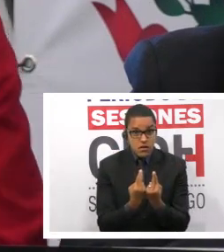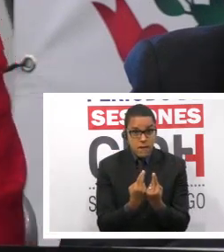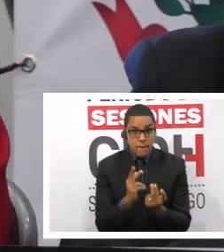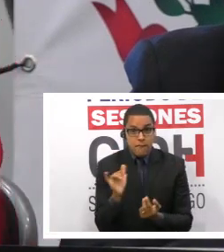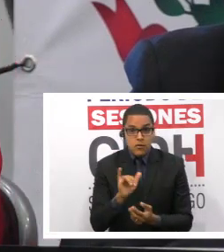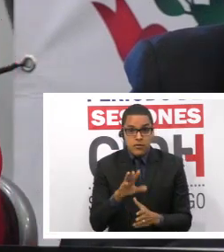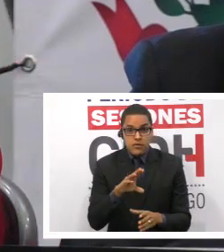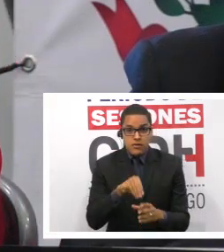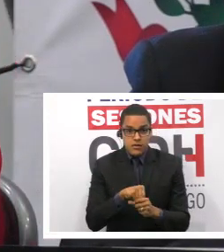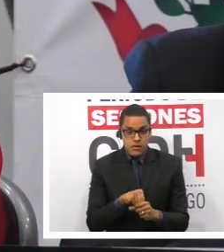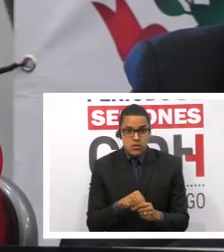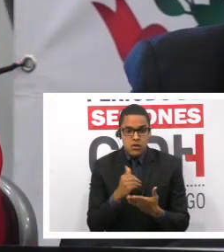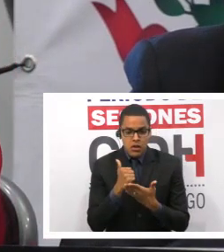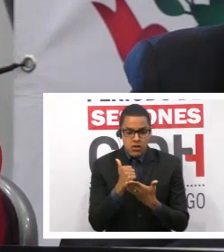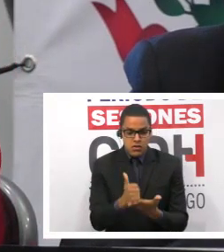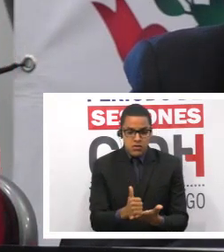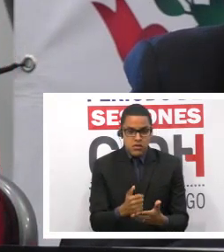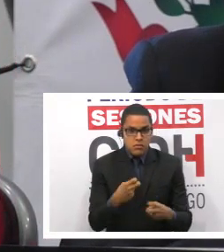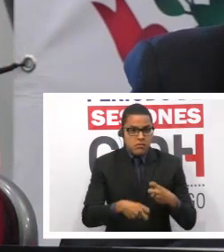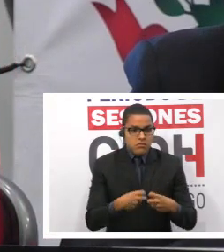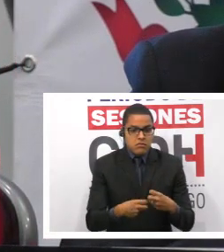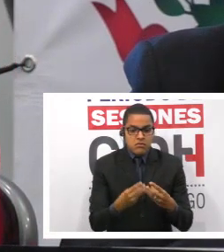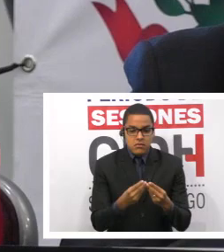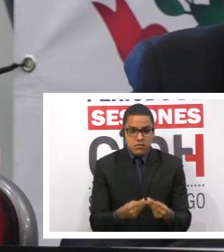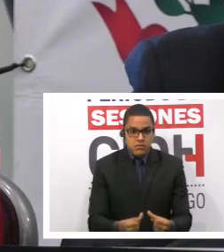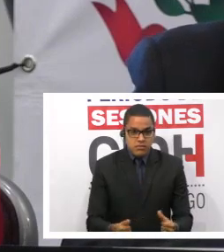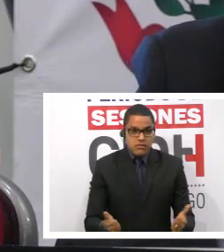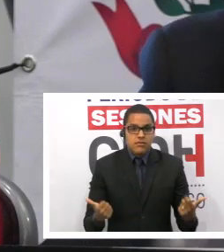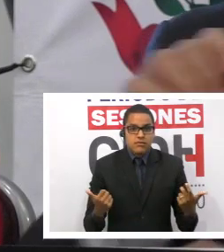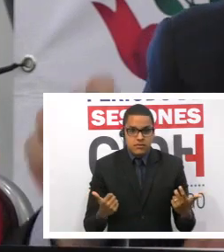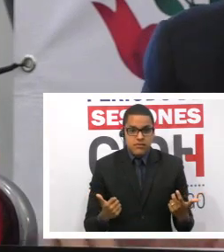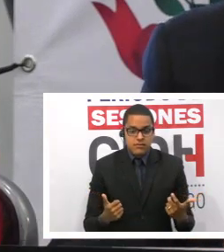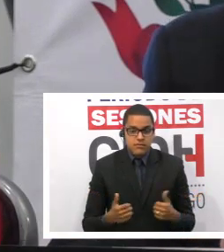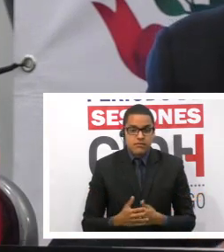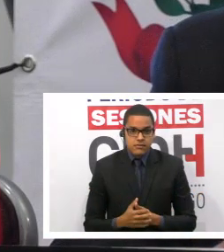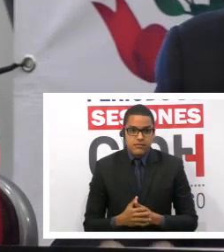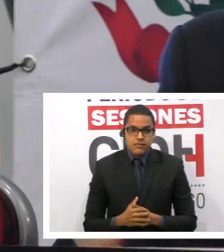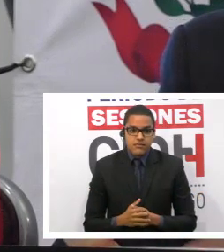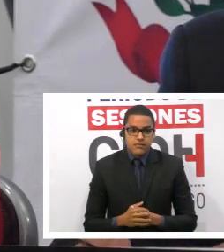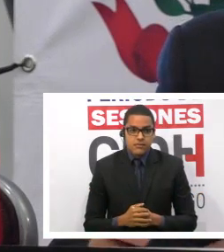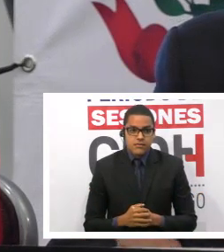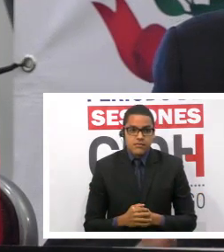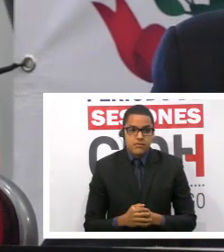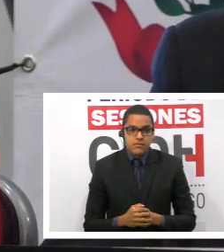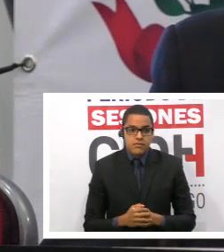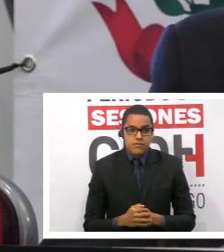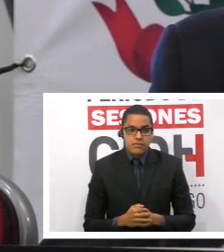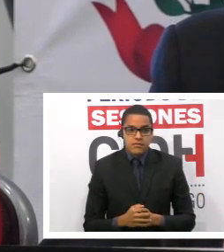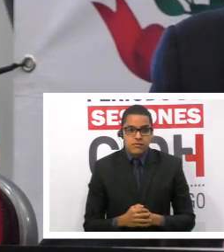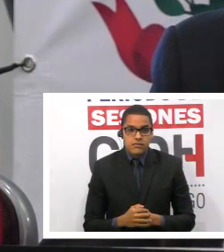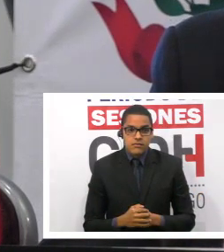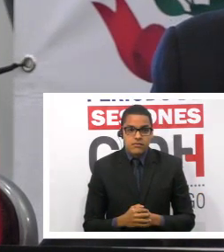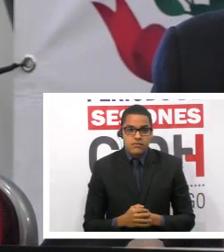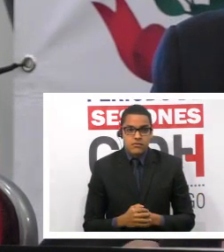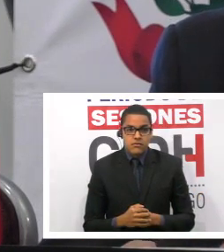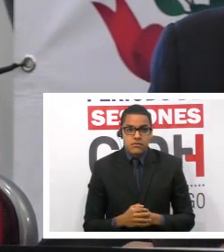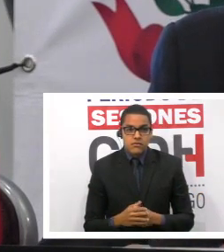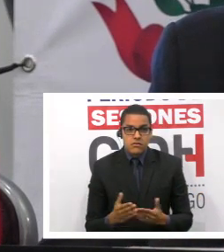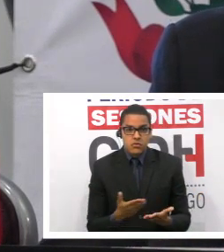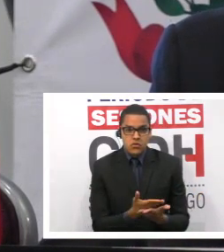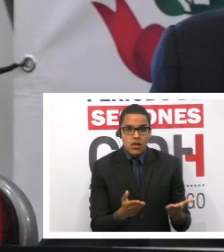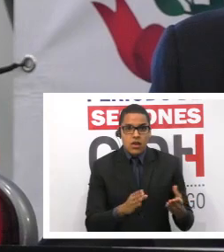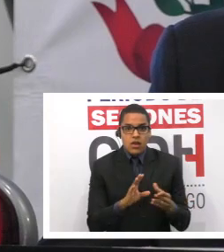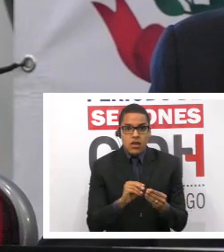como ya ven desde la comisión estamos estamos visualizando y ustedes nos llevan una foto de la desigualdad en los